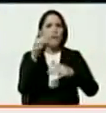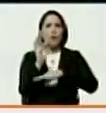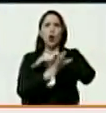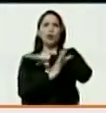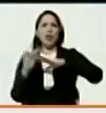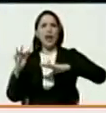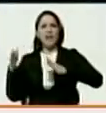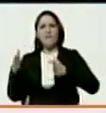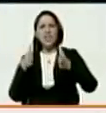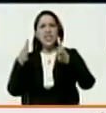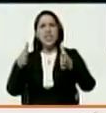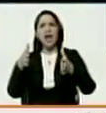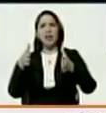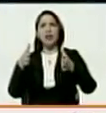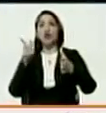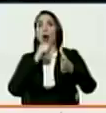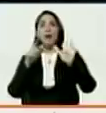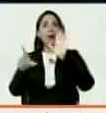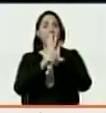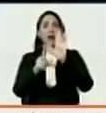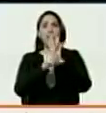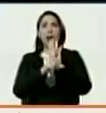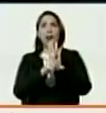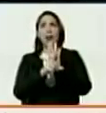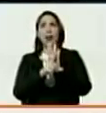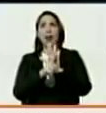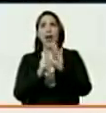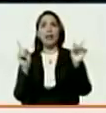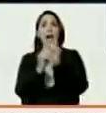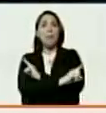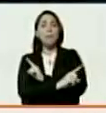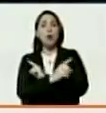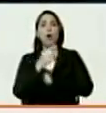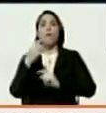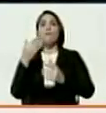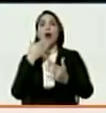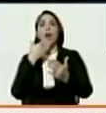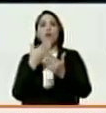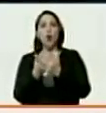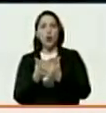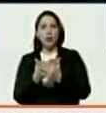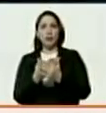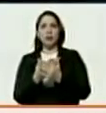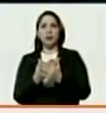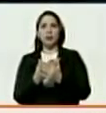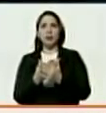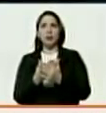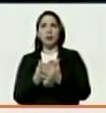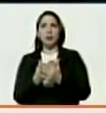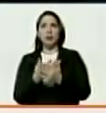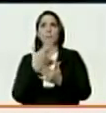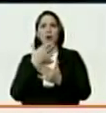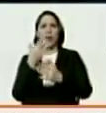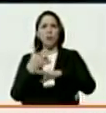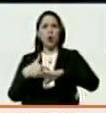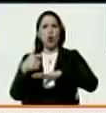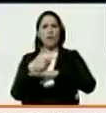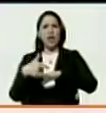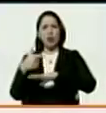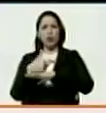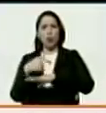trochas ilegales a cambio de hipotéticos favores en un hipotético gobierno de este señor Juan